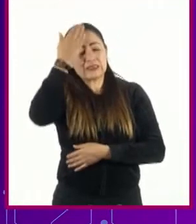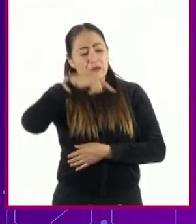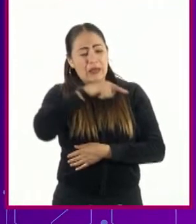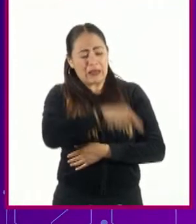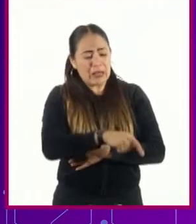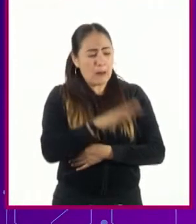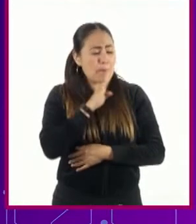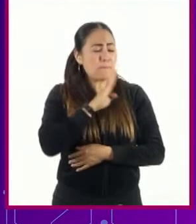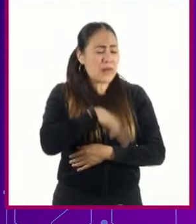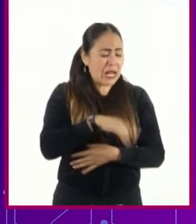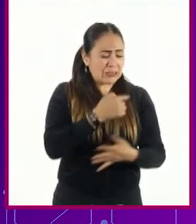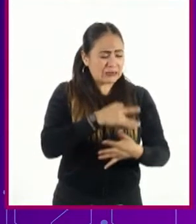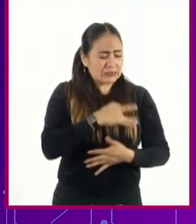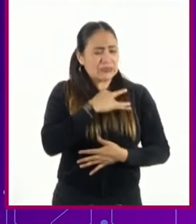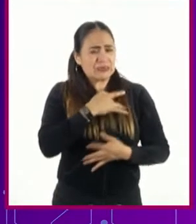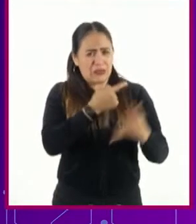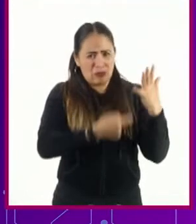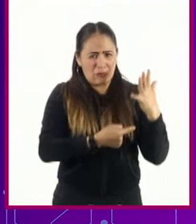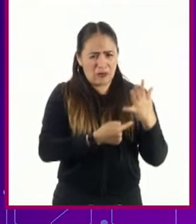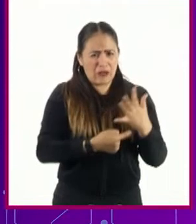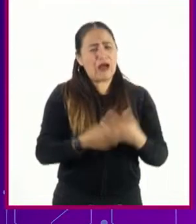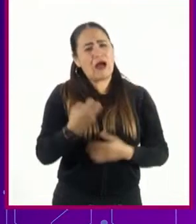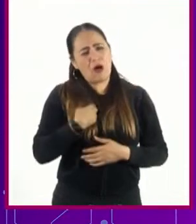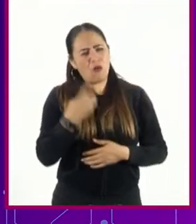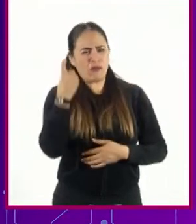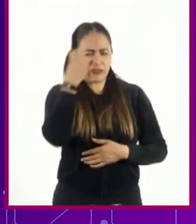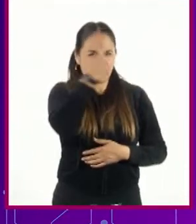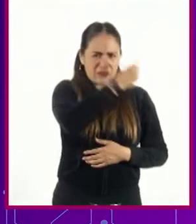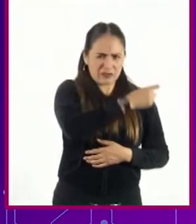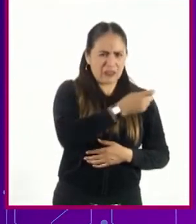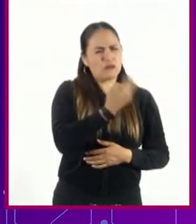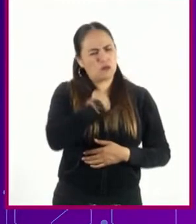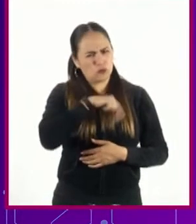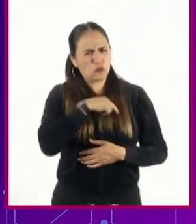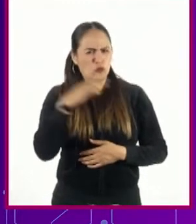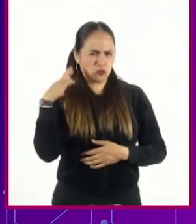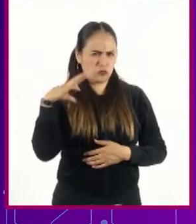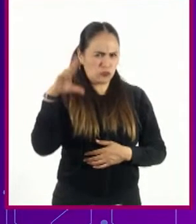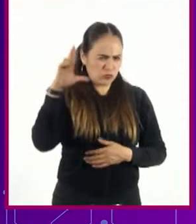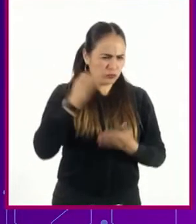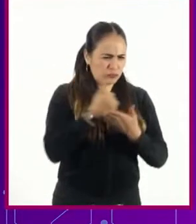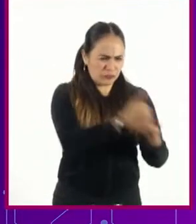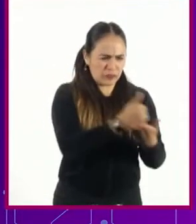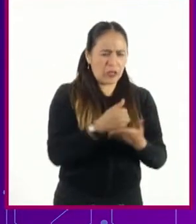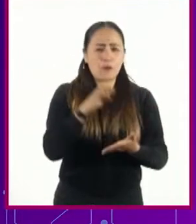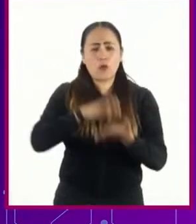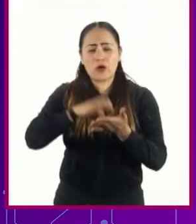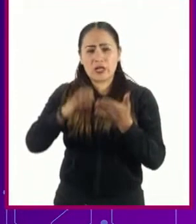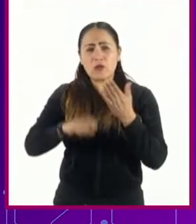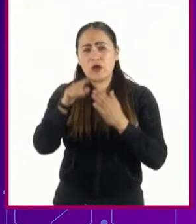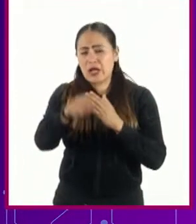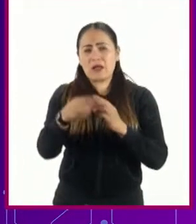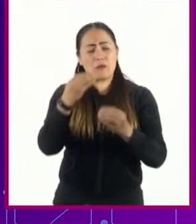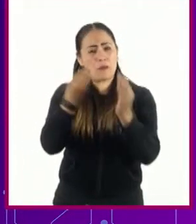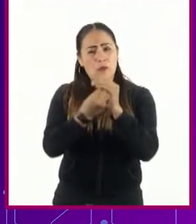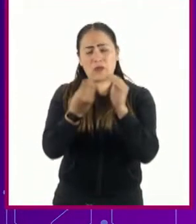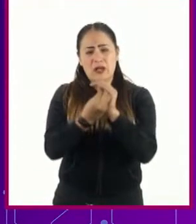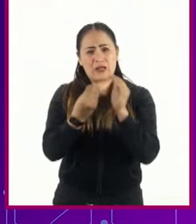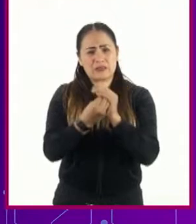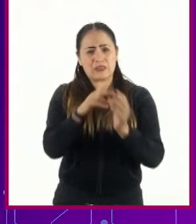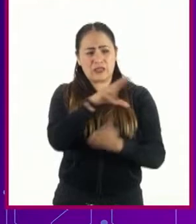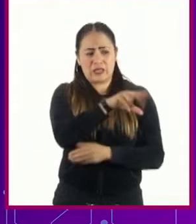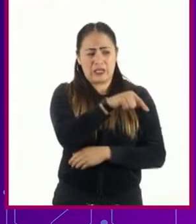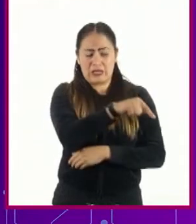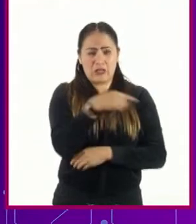mal o tiene dificultades para hacer algo. Por ejemplo, si vemos que alguien no está entendiendo la clase, le